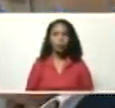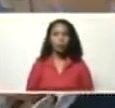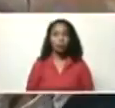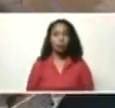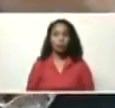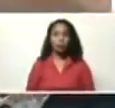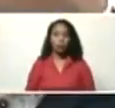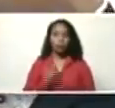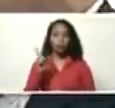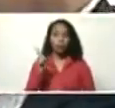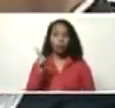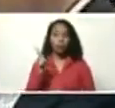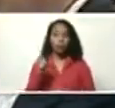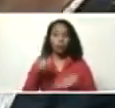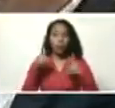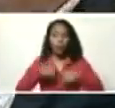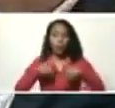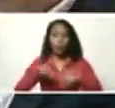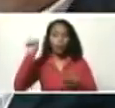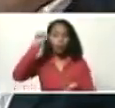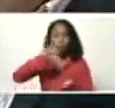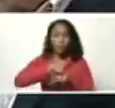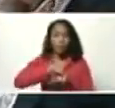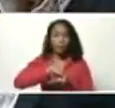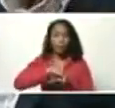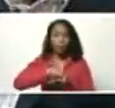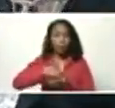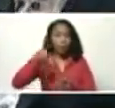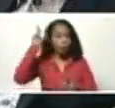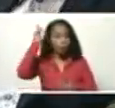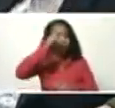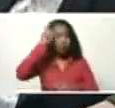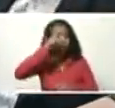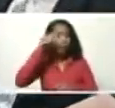Y es precisamente en este centro de doctrina militar